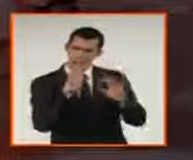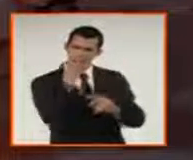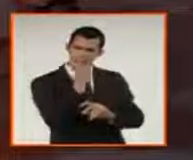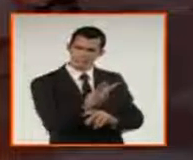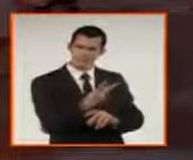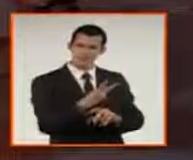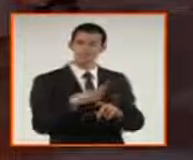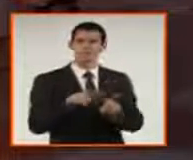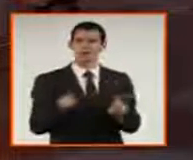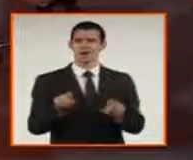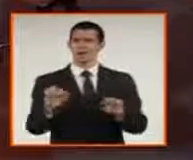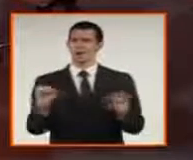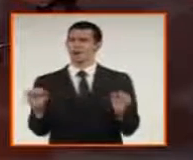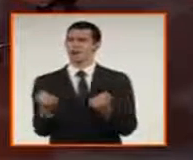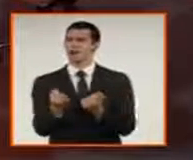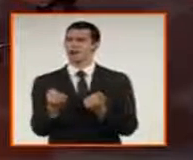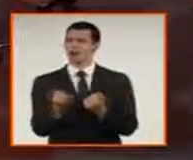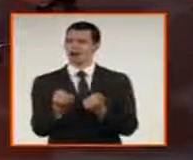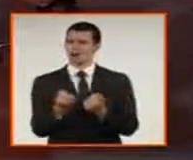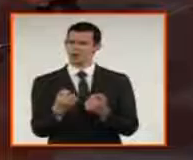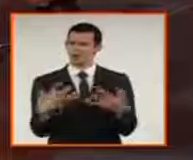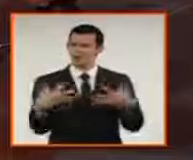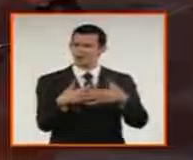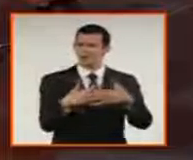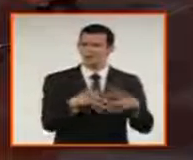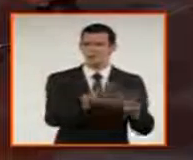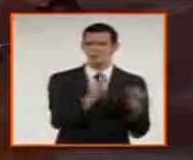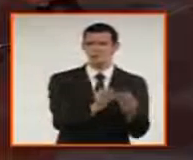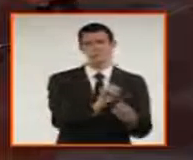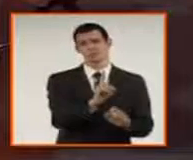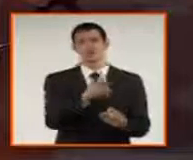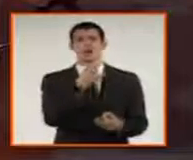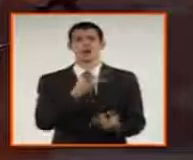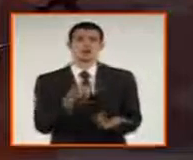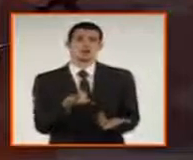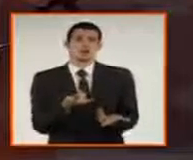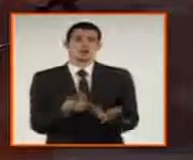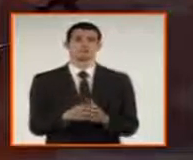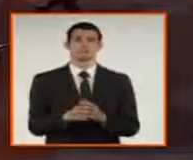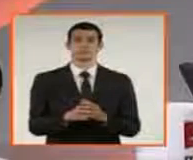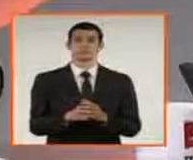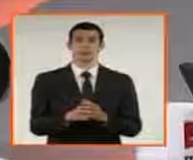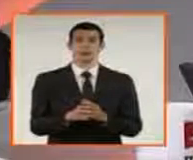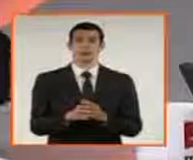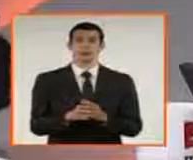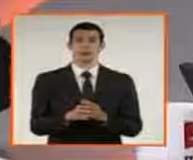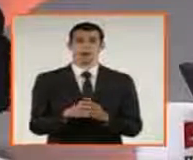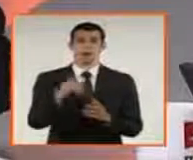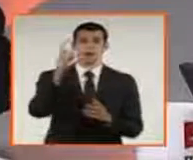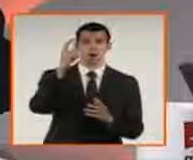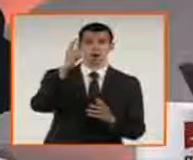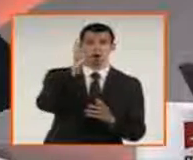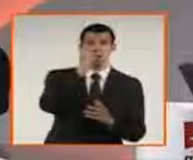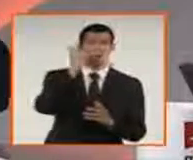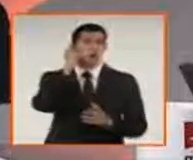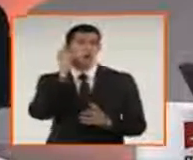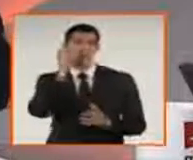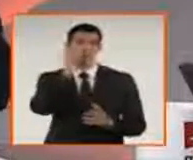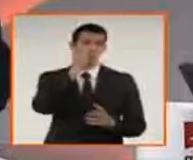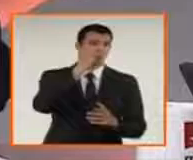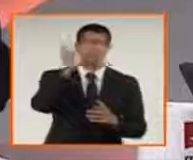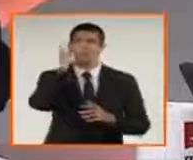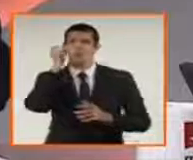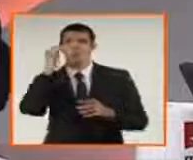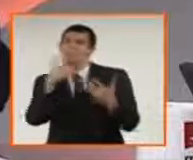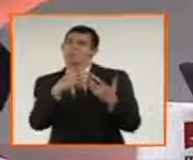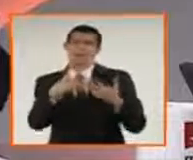con posterioridad. Estamos hablando, por supuesto, de una pareja que no tenga vínculo ni de unión de hecho afectiva ni matrimonial, porque si fuera el